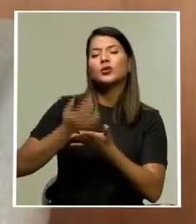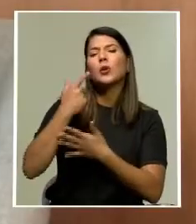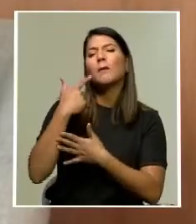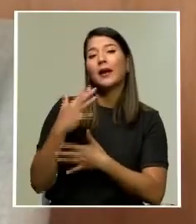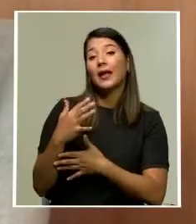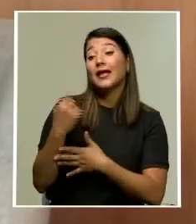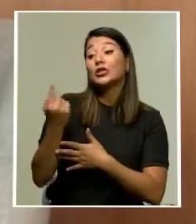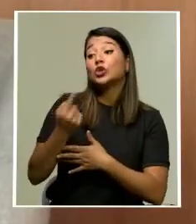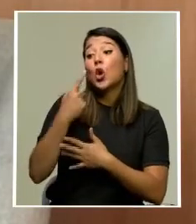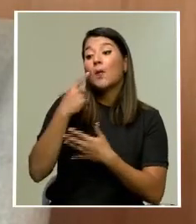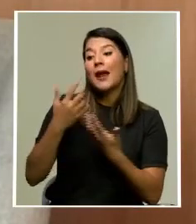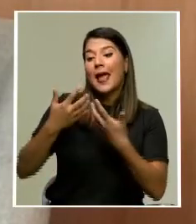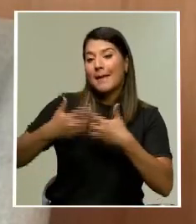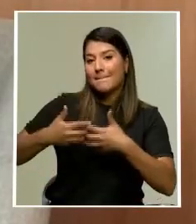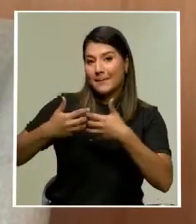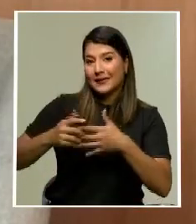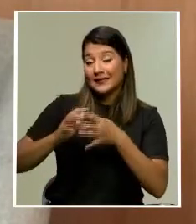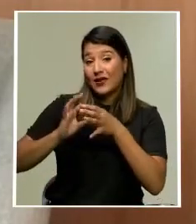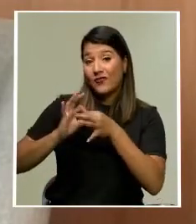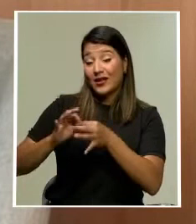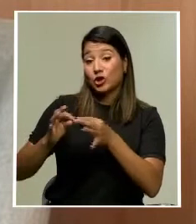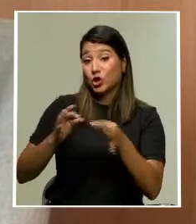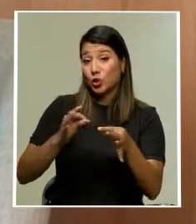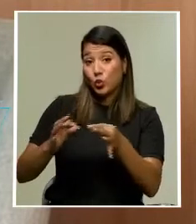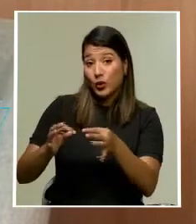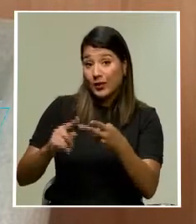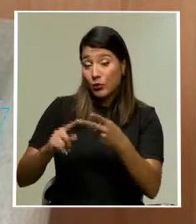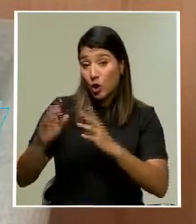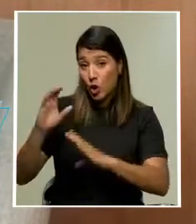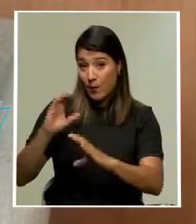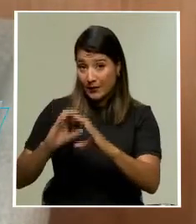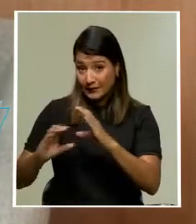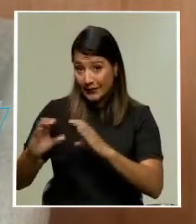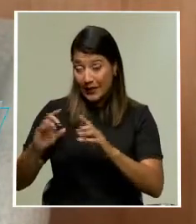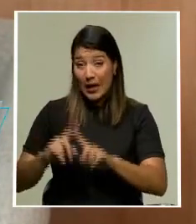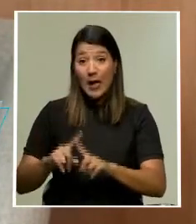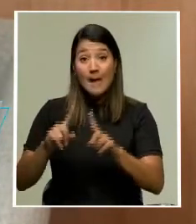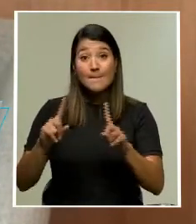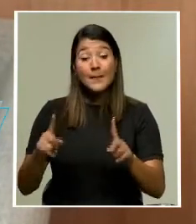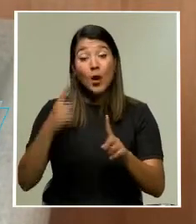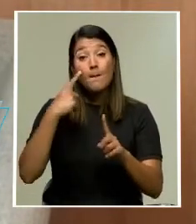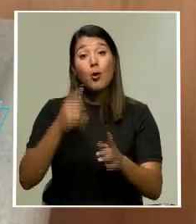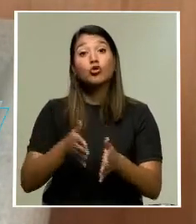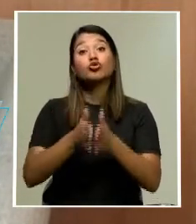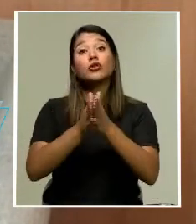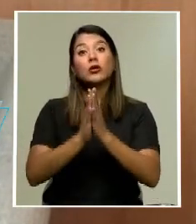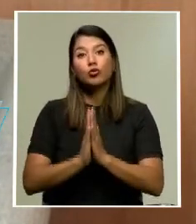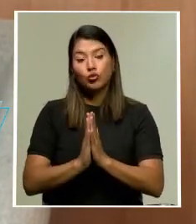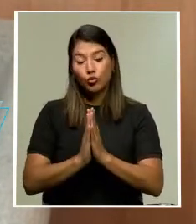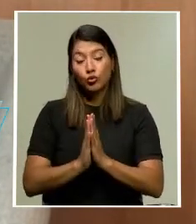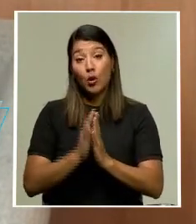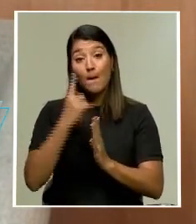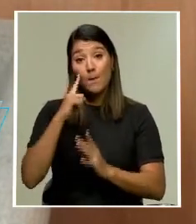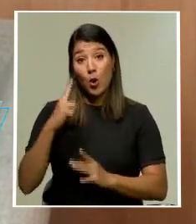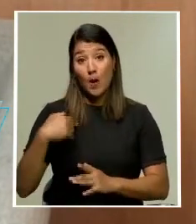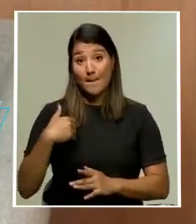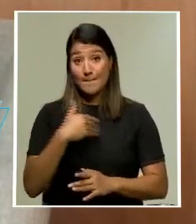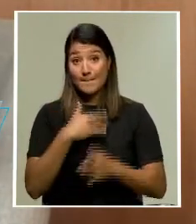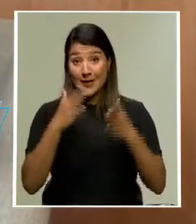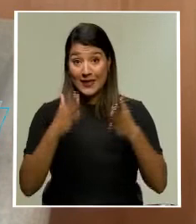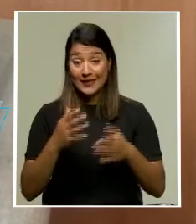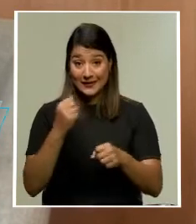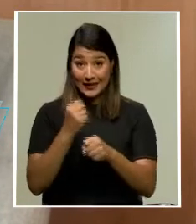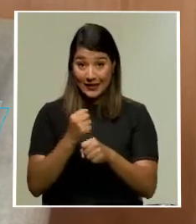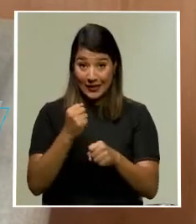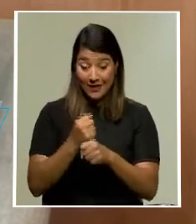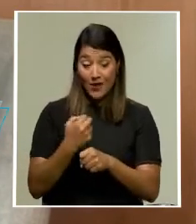sector turístico y para los locales con aforo limitado, pero a solicitud de la ministra de Trabajo hemos decidido hacer